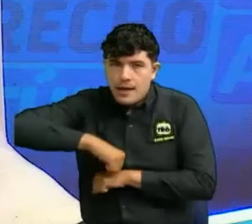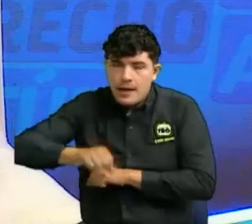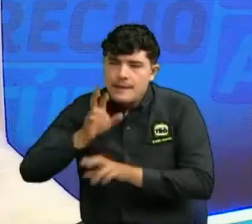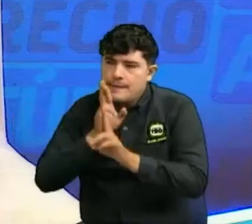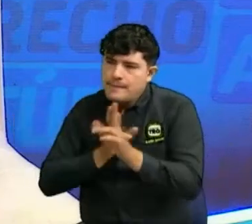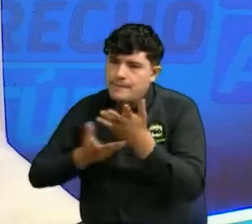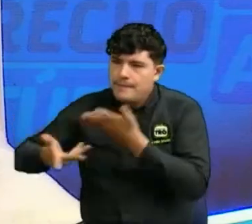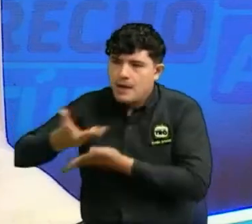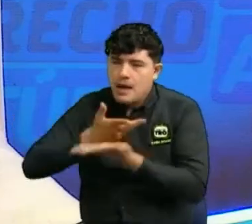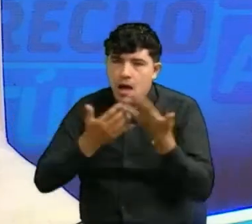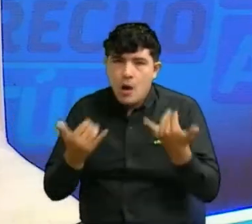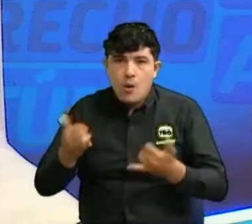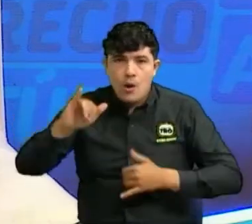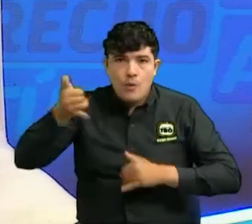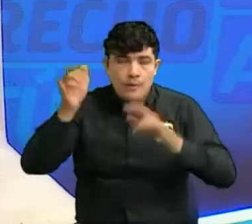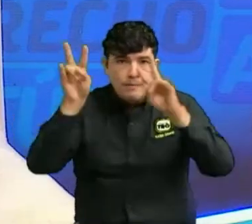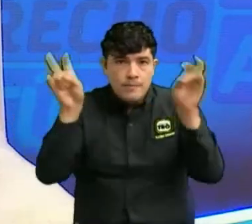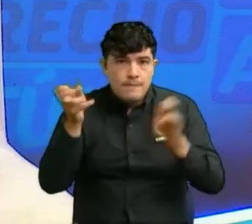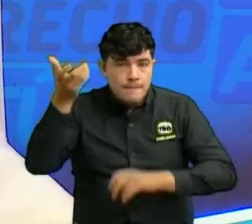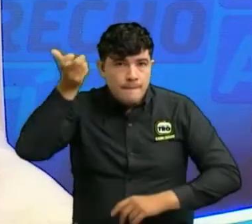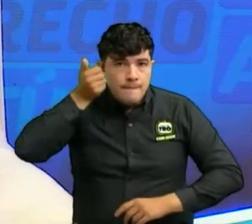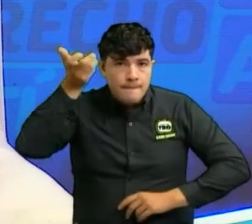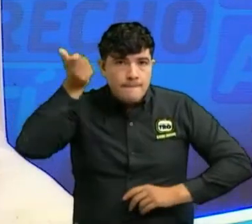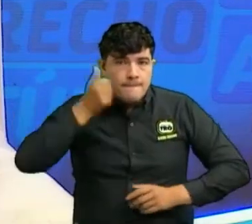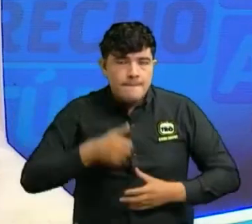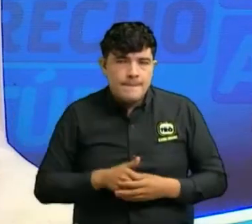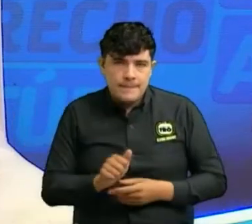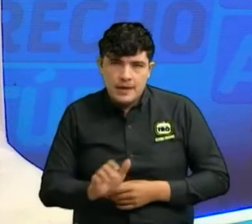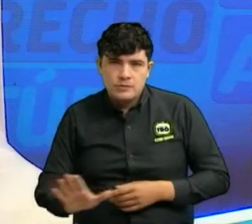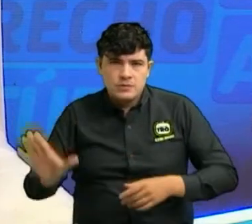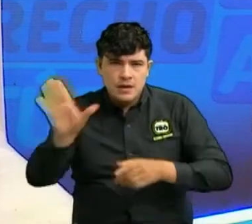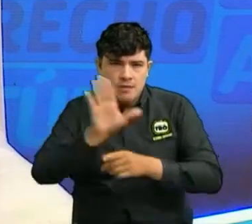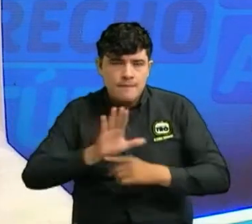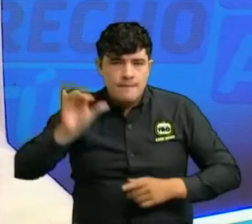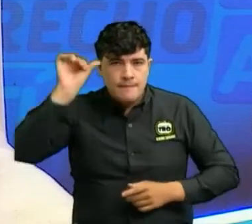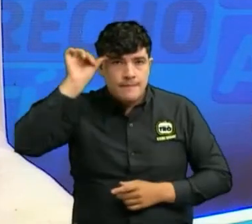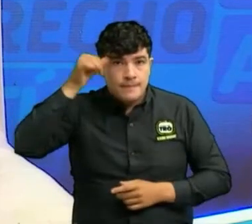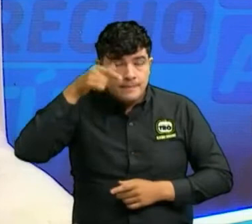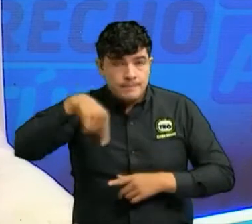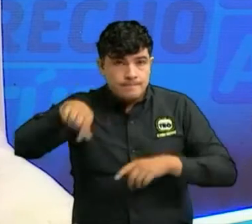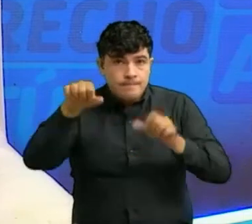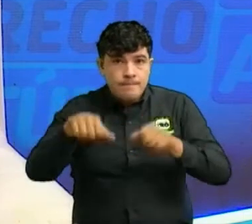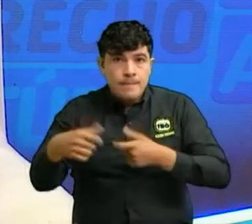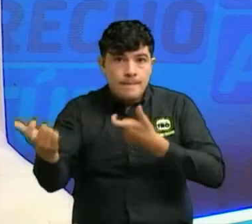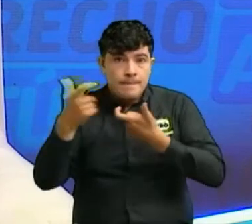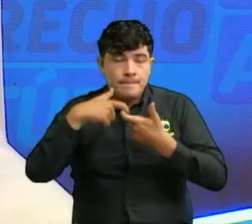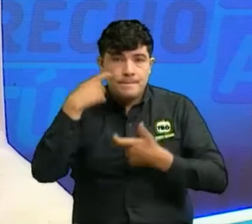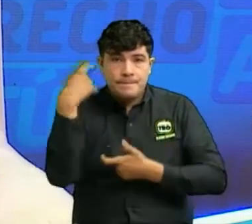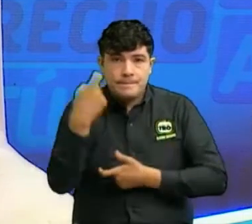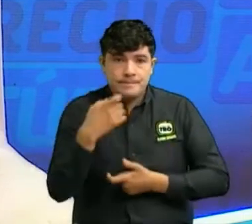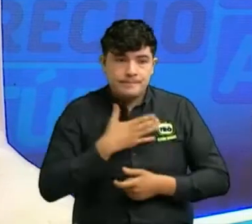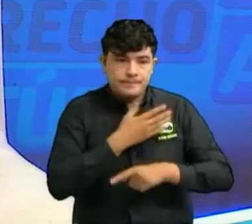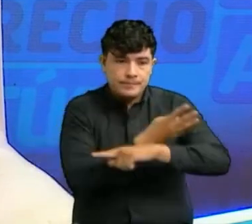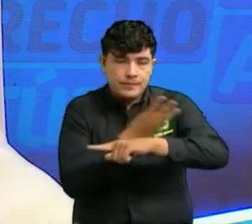hoy jueves de pensiones. A ustedes, les recuerdo a los televidentes que me pueden buscar a través de mi página